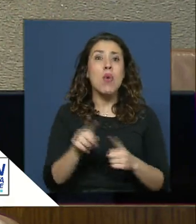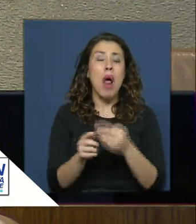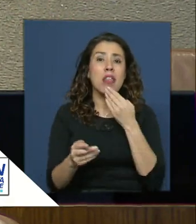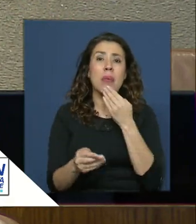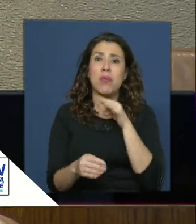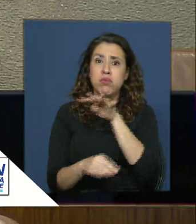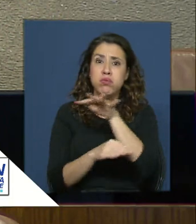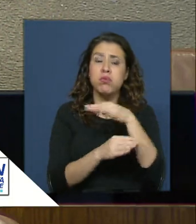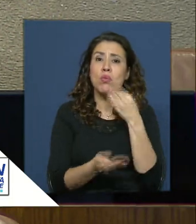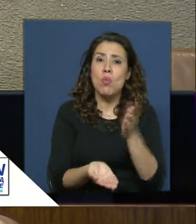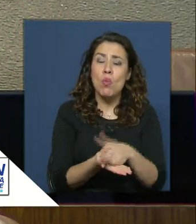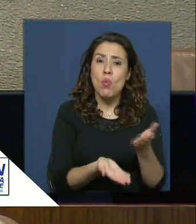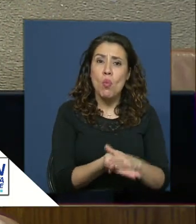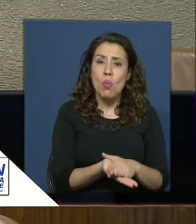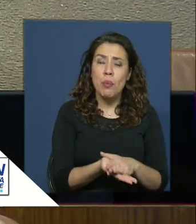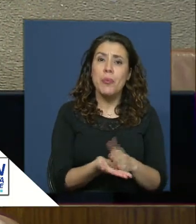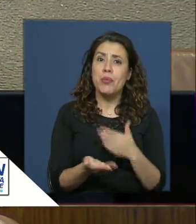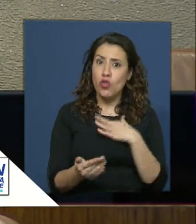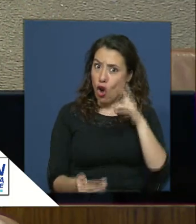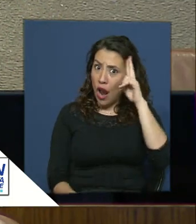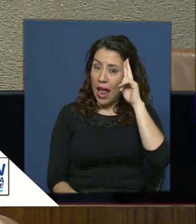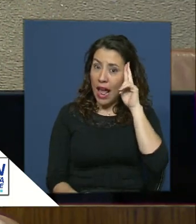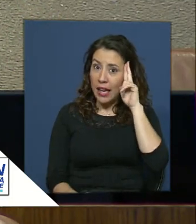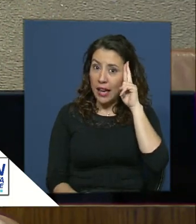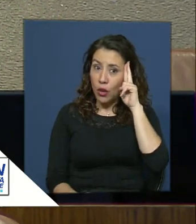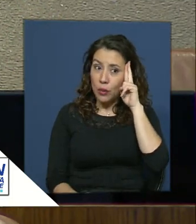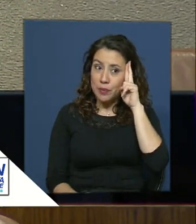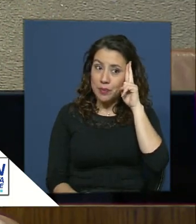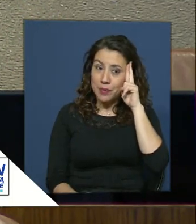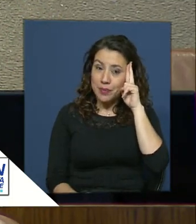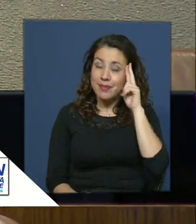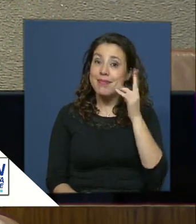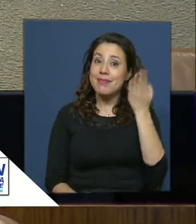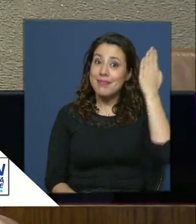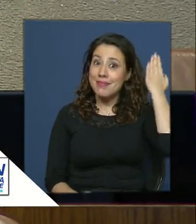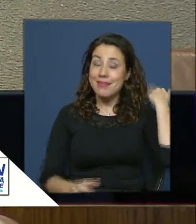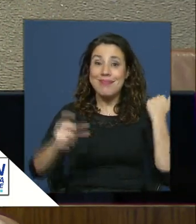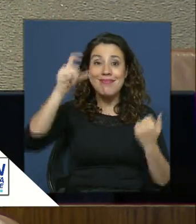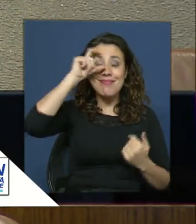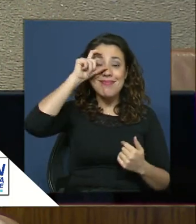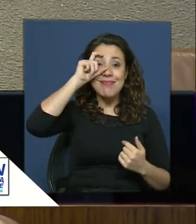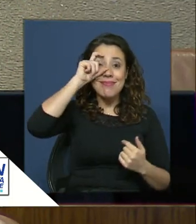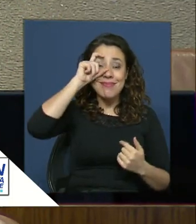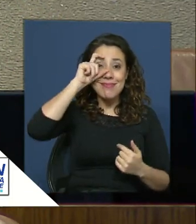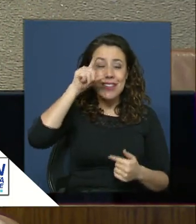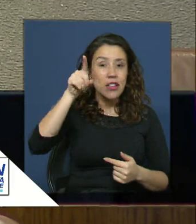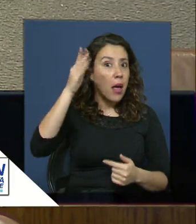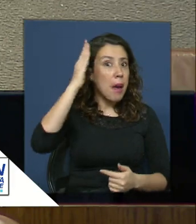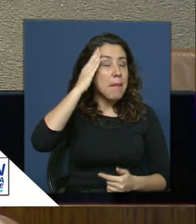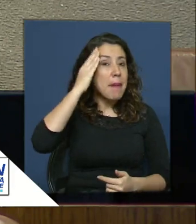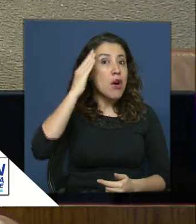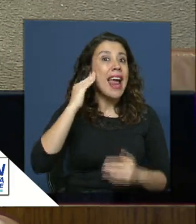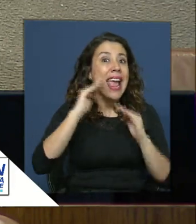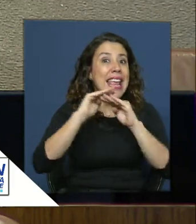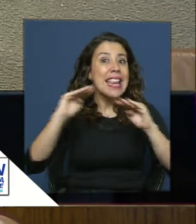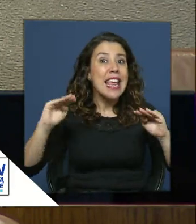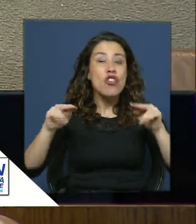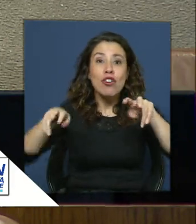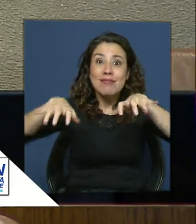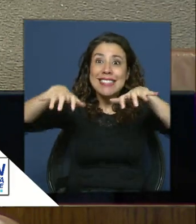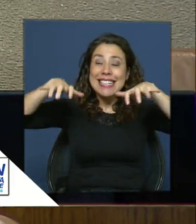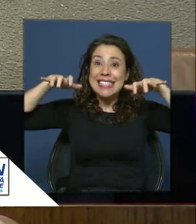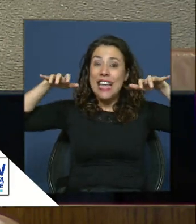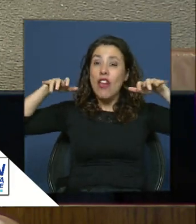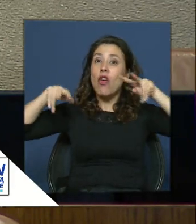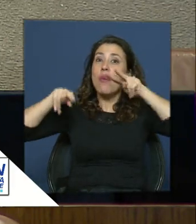crímenes. Yo les quiero recordar que Allende, para que ustedes tengan memoria y los niños que están arriba, las